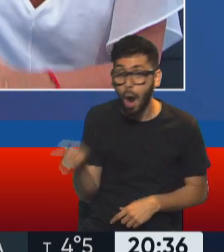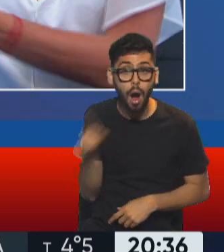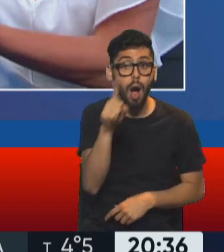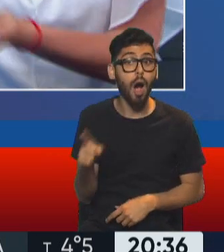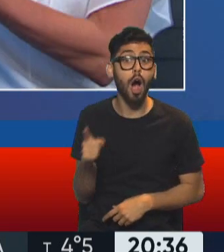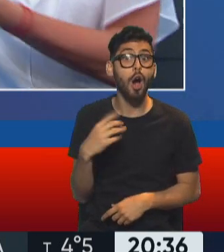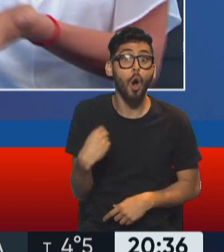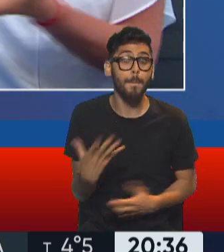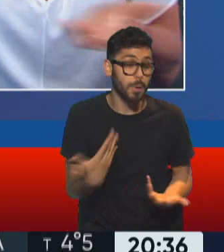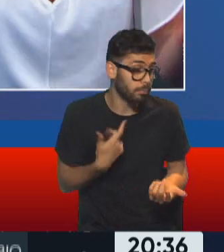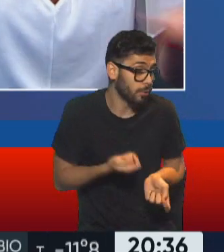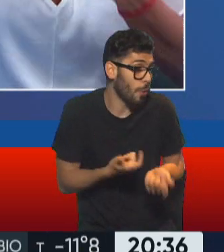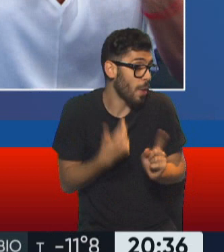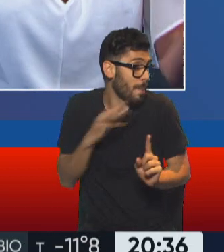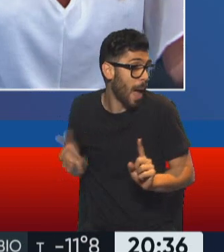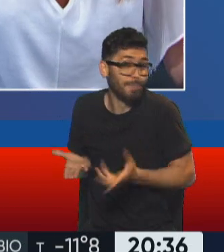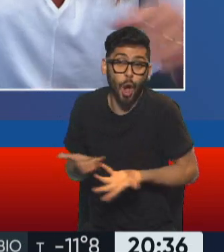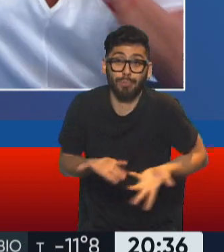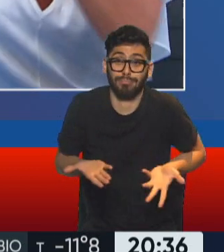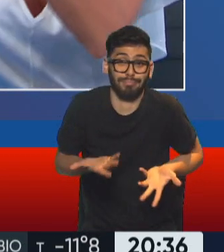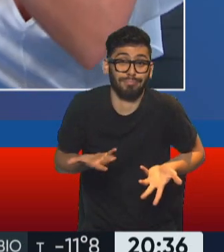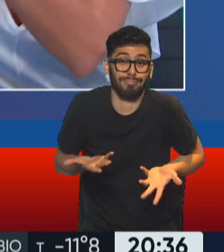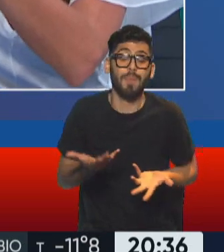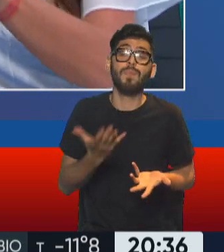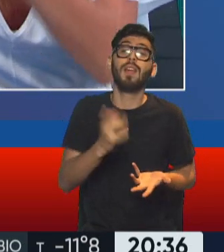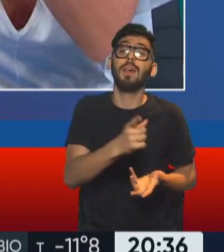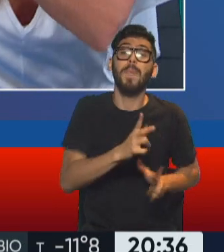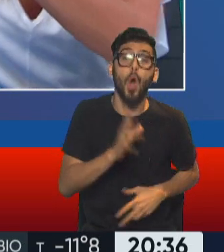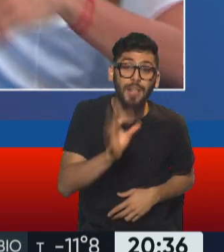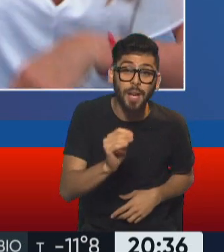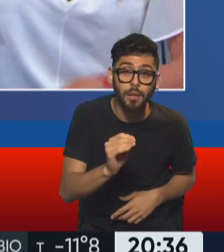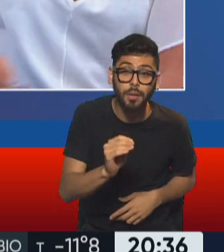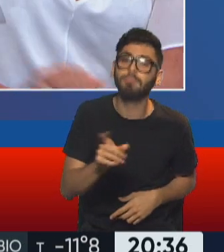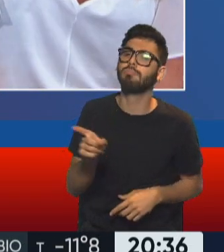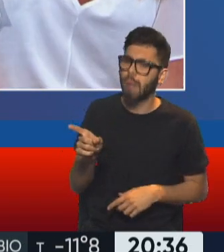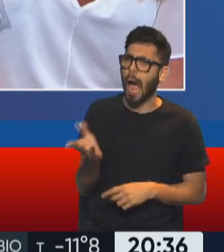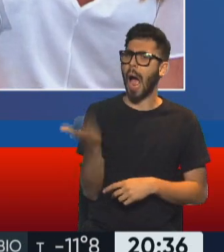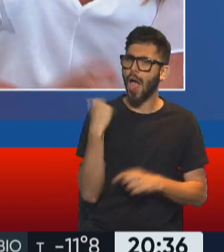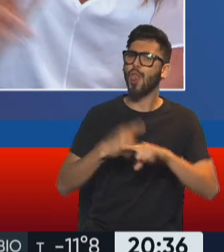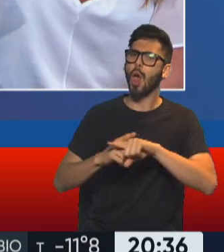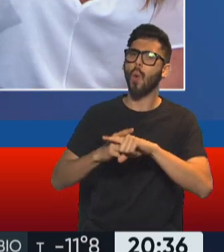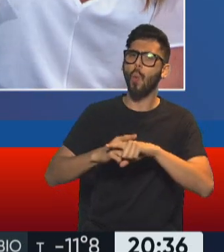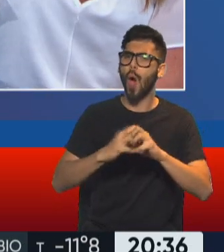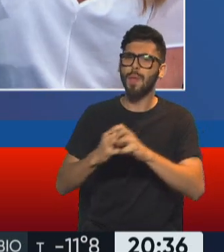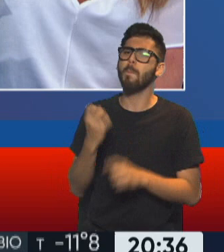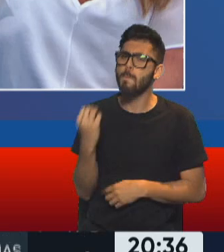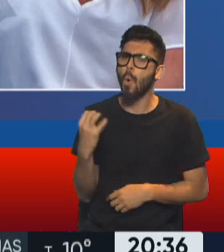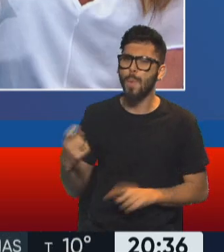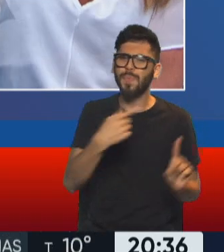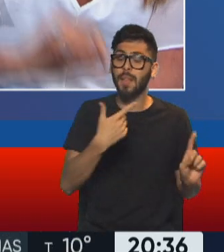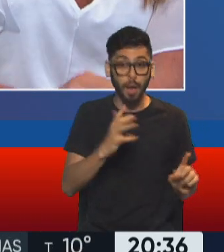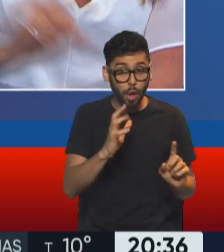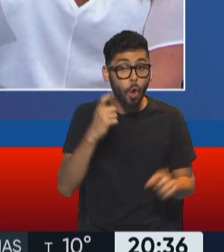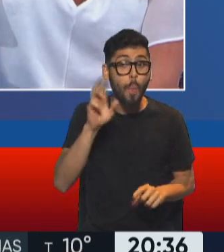¿qué estás haciendo? Comprando algo para mi hijo, soy una ciudadana. te pregunto. Y me dijo, muy bien el debate de ayer. Ese Santilli, así me